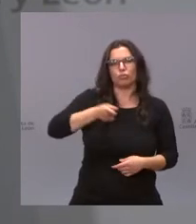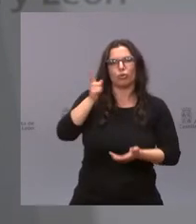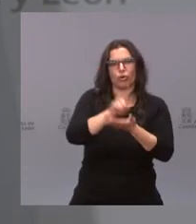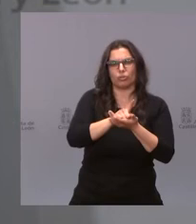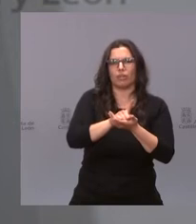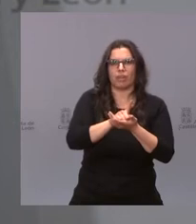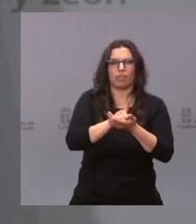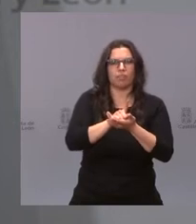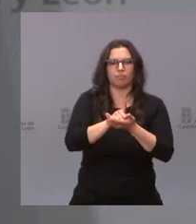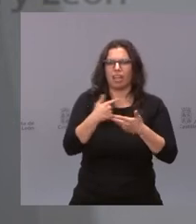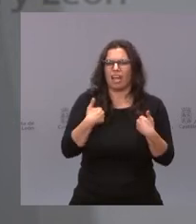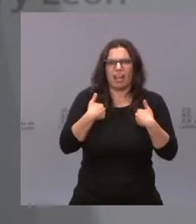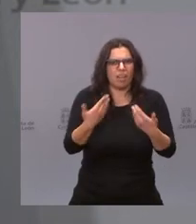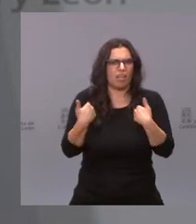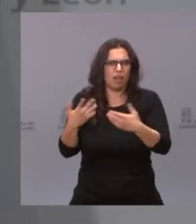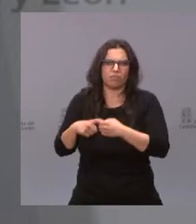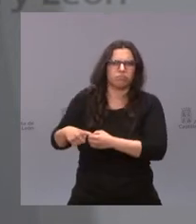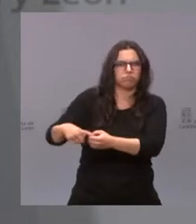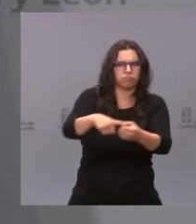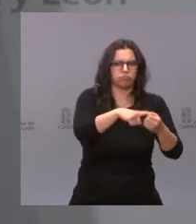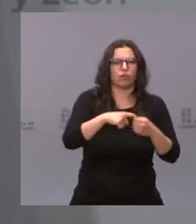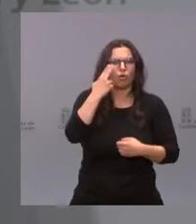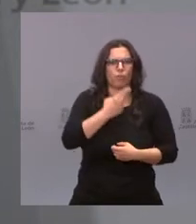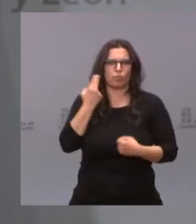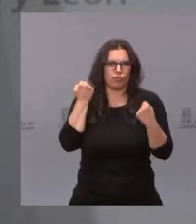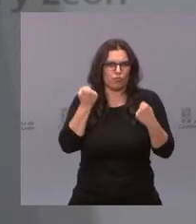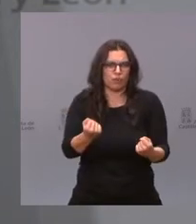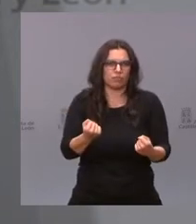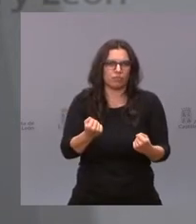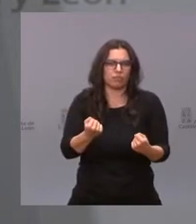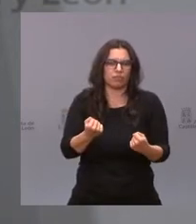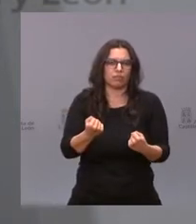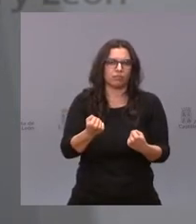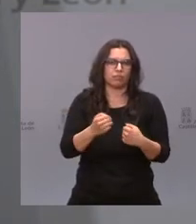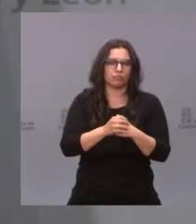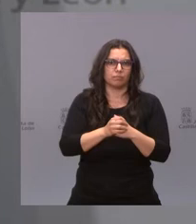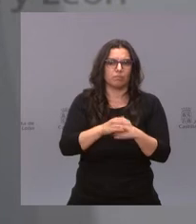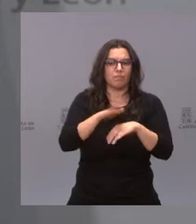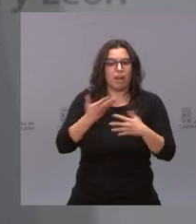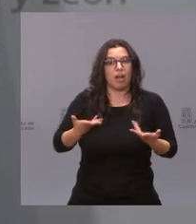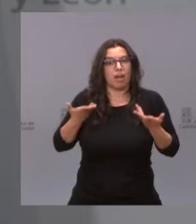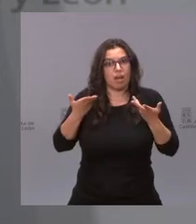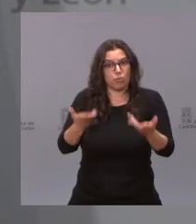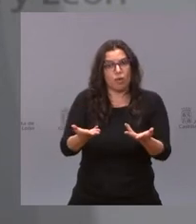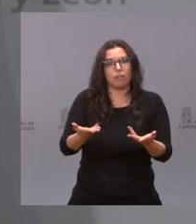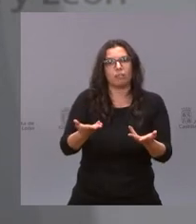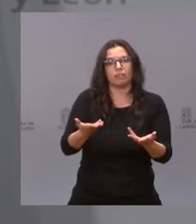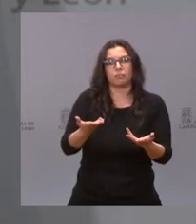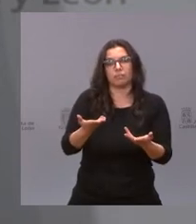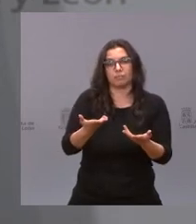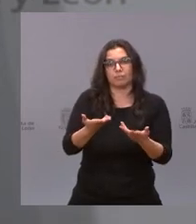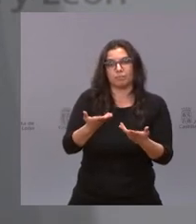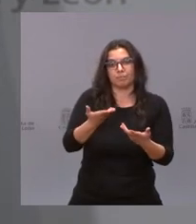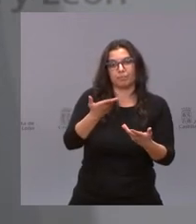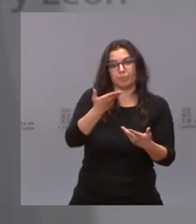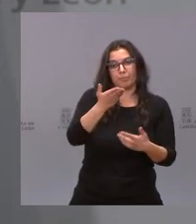comunidades más generosas y más comprometidas con la ayuda a aquellos